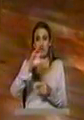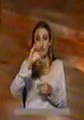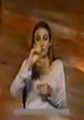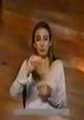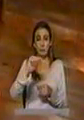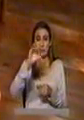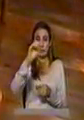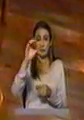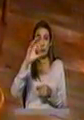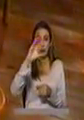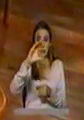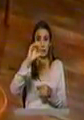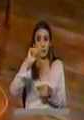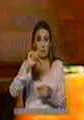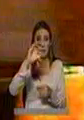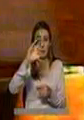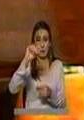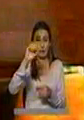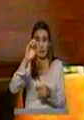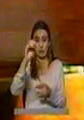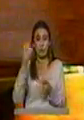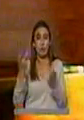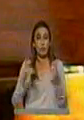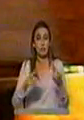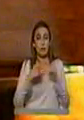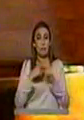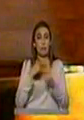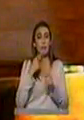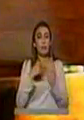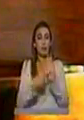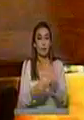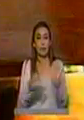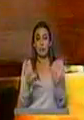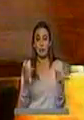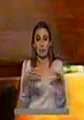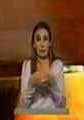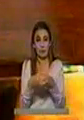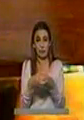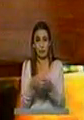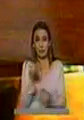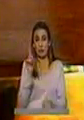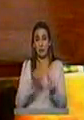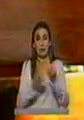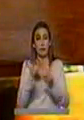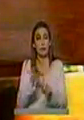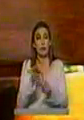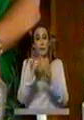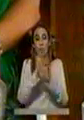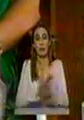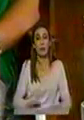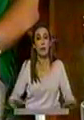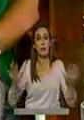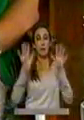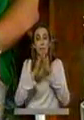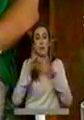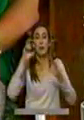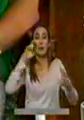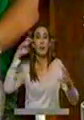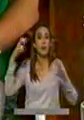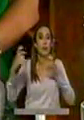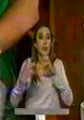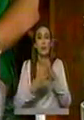región sudamericana, también se constituyen en elementos primordiales dentro del